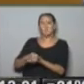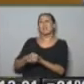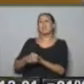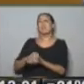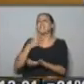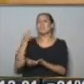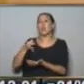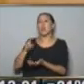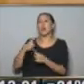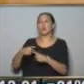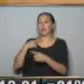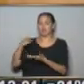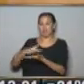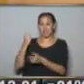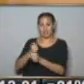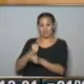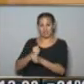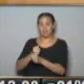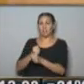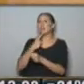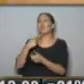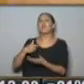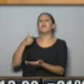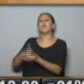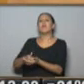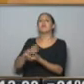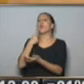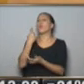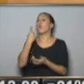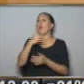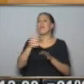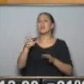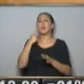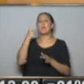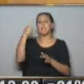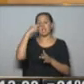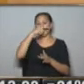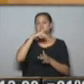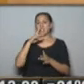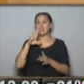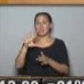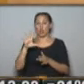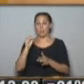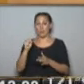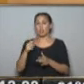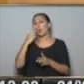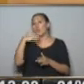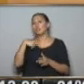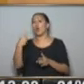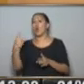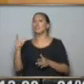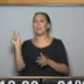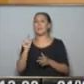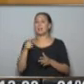por desempleo, van a también recibir por única vez 1.065 pesos. Después todo lo que tiene que ver con el crédito popular